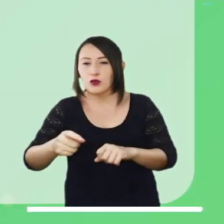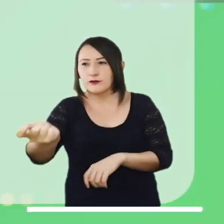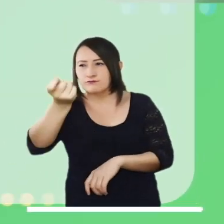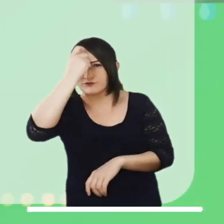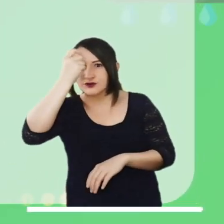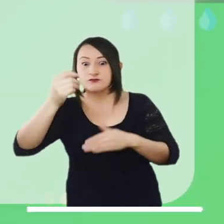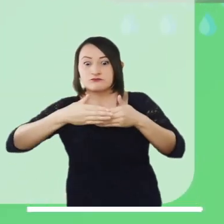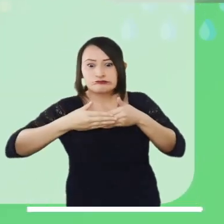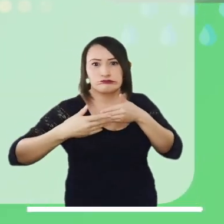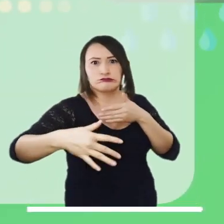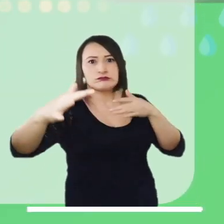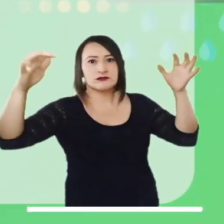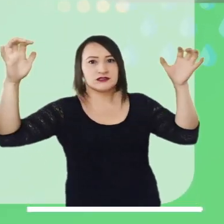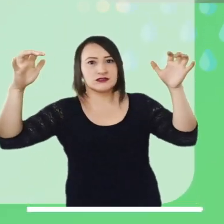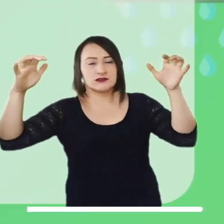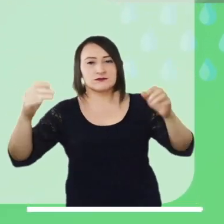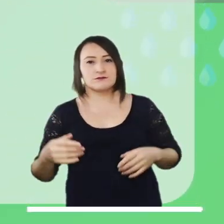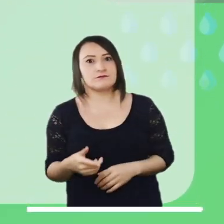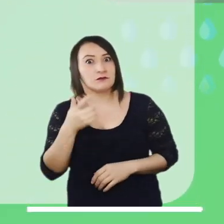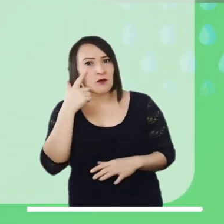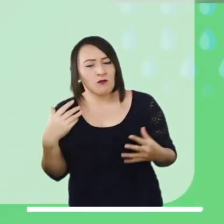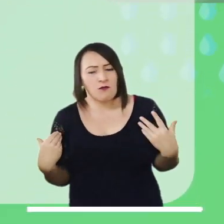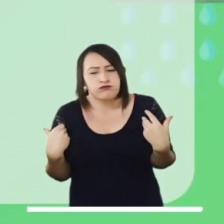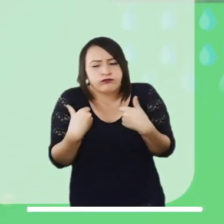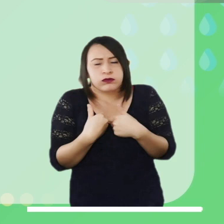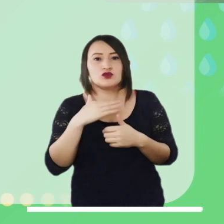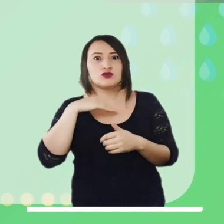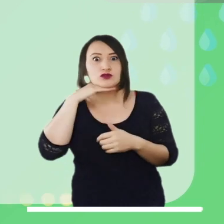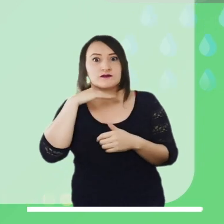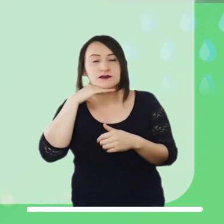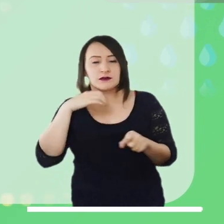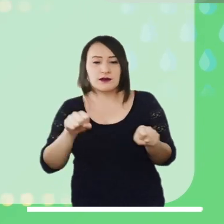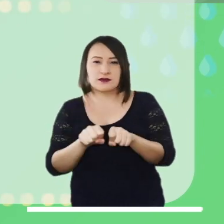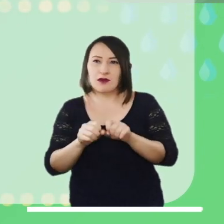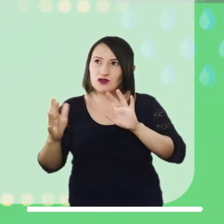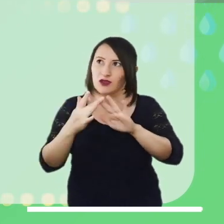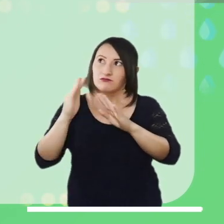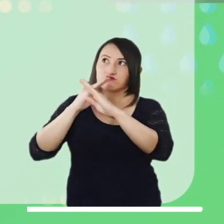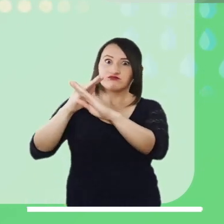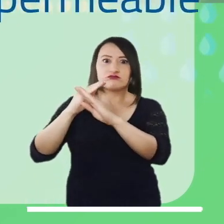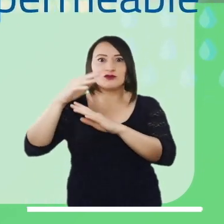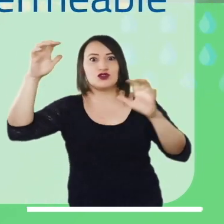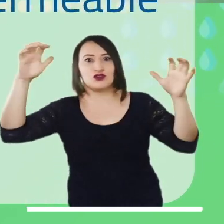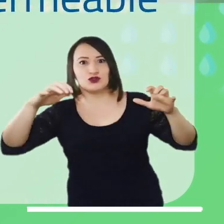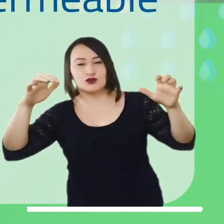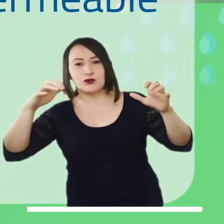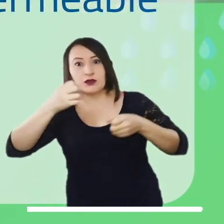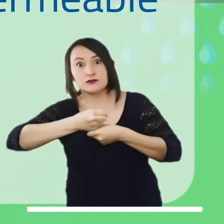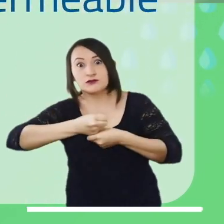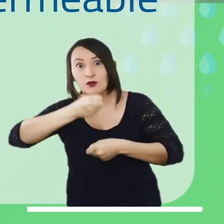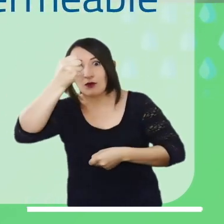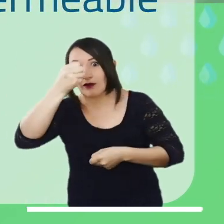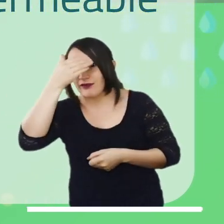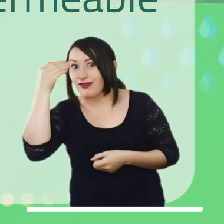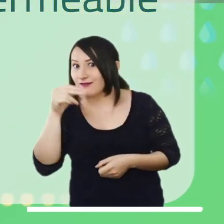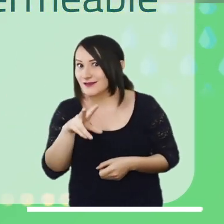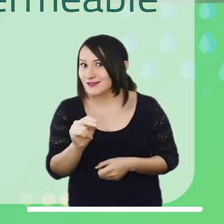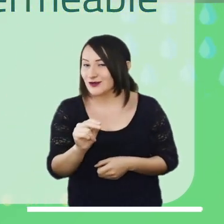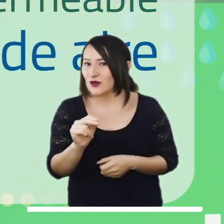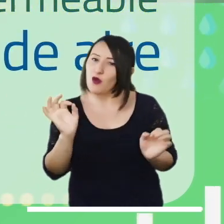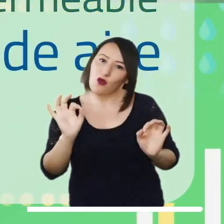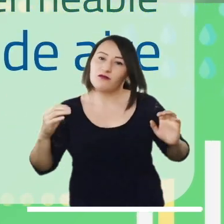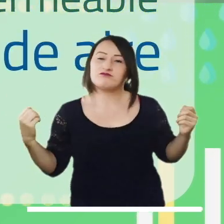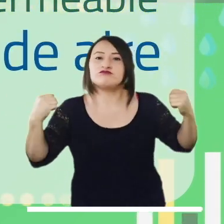esta temporada de lluvias. Procure estar bien abrigado, utilizar calzado apropiado, no olvide llevar sombrilla